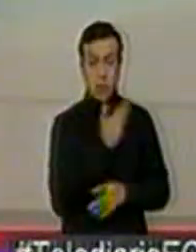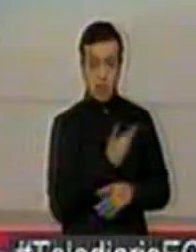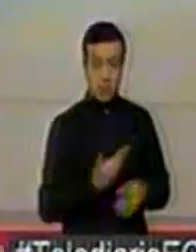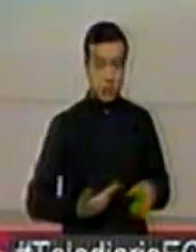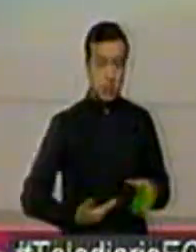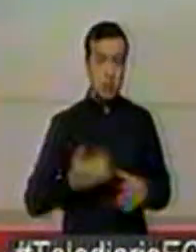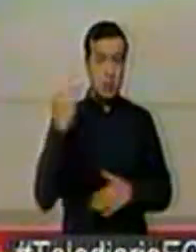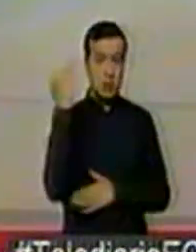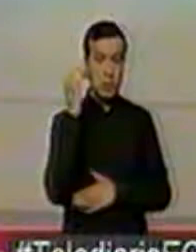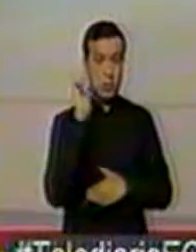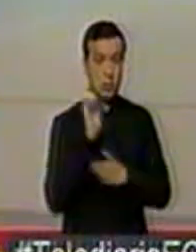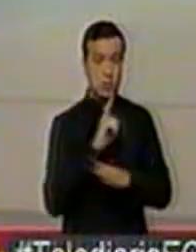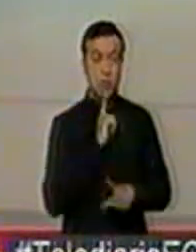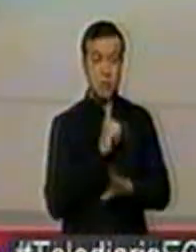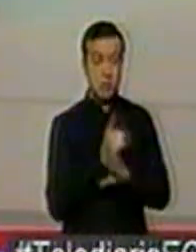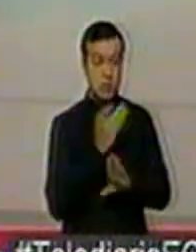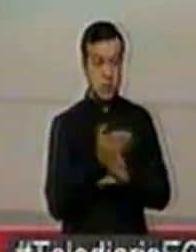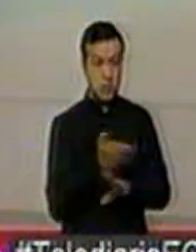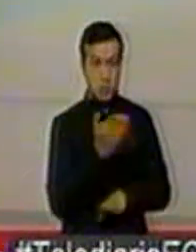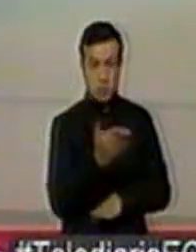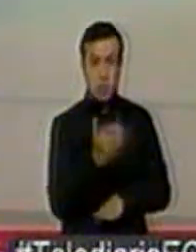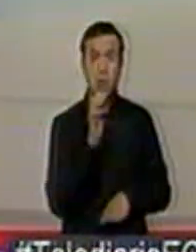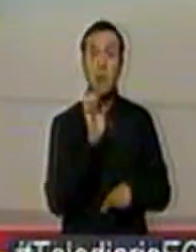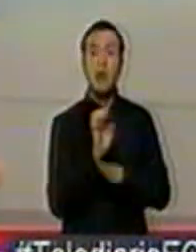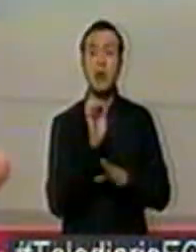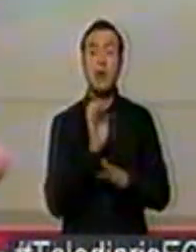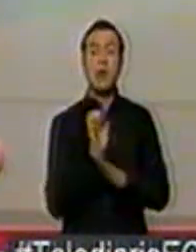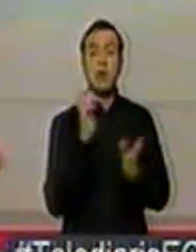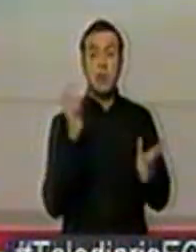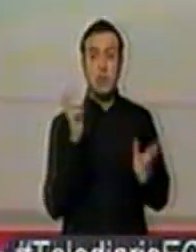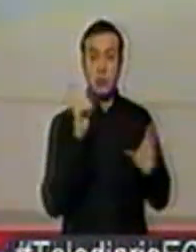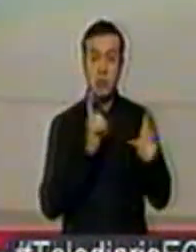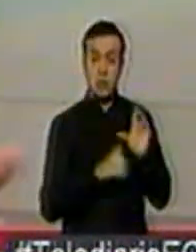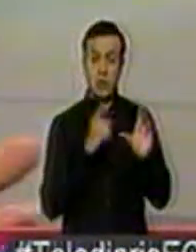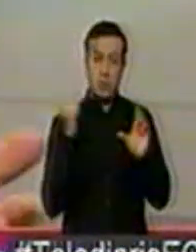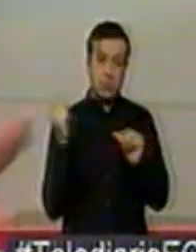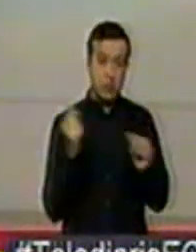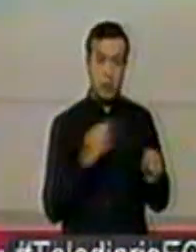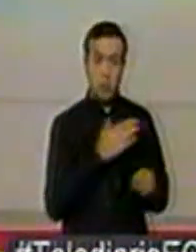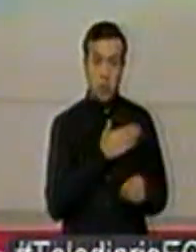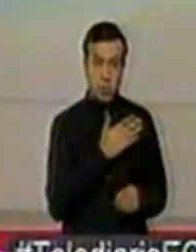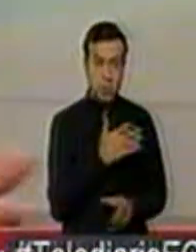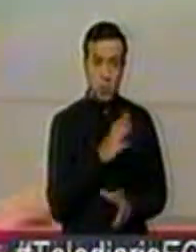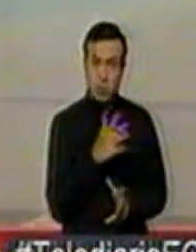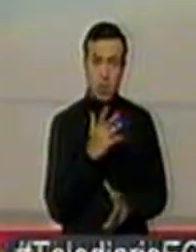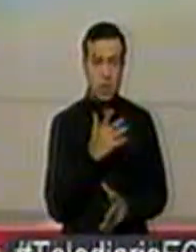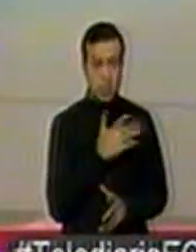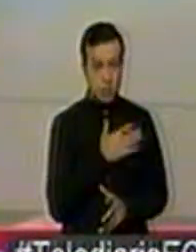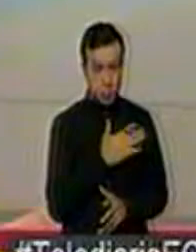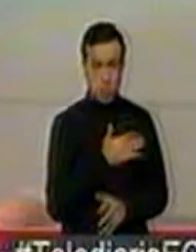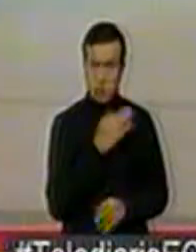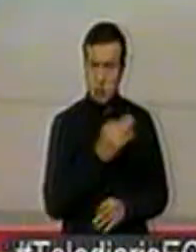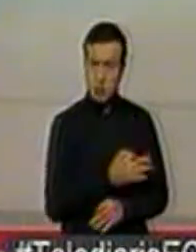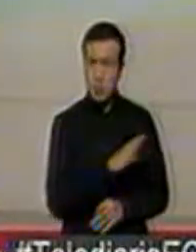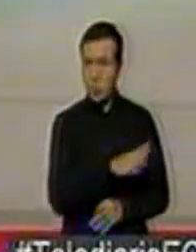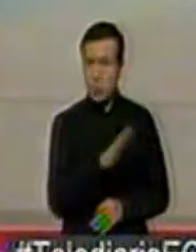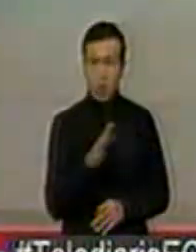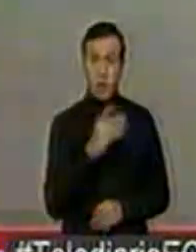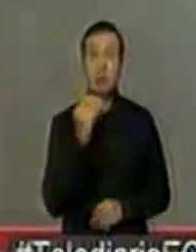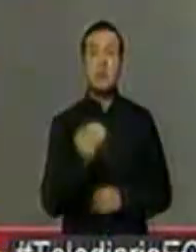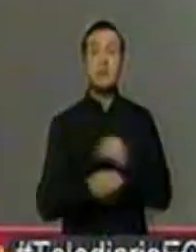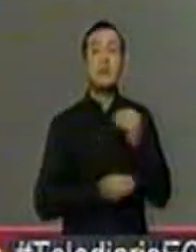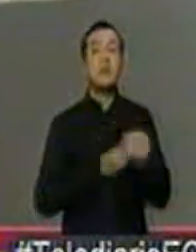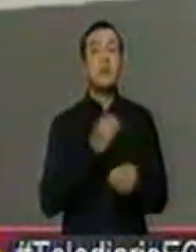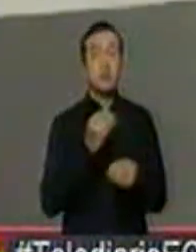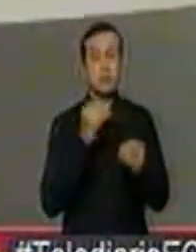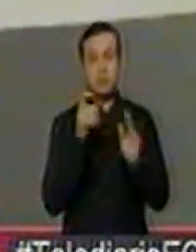de industria del ecuador resulta que el ecuador nos vienen los capitales porque no hay confianza porque no hay seguridad jurídica lo que necesitamos